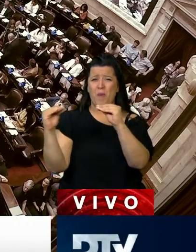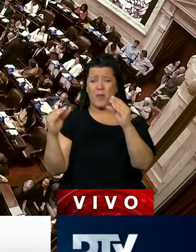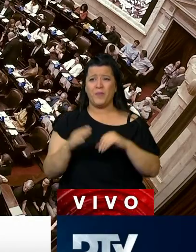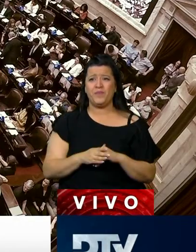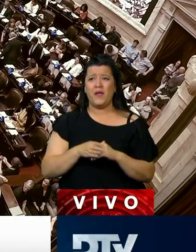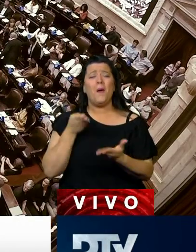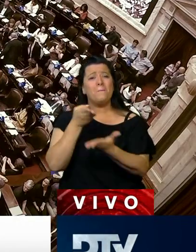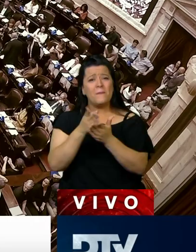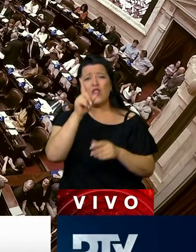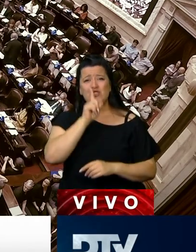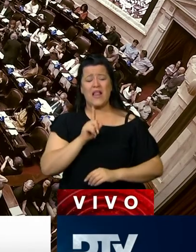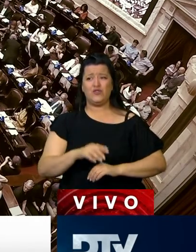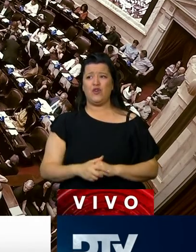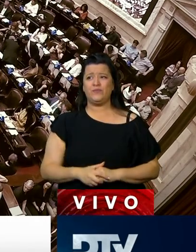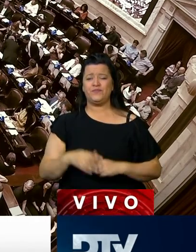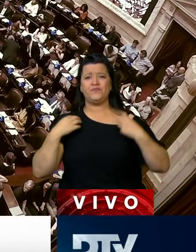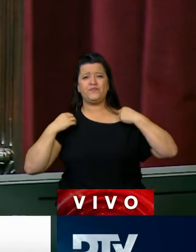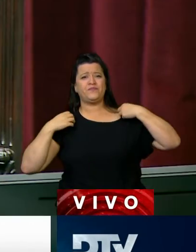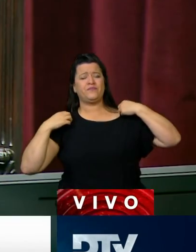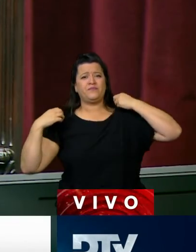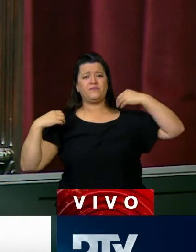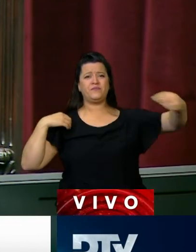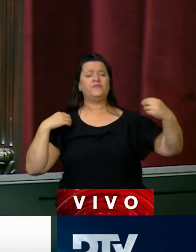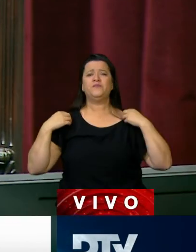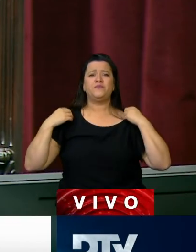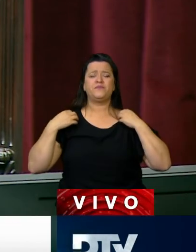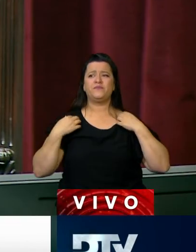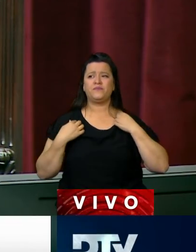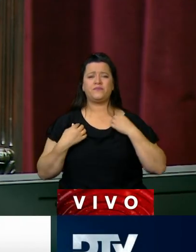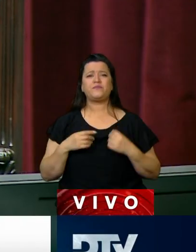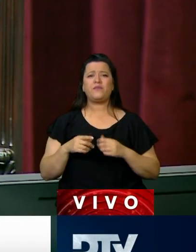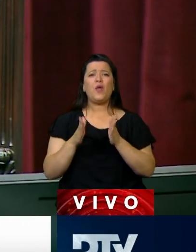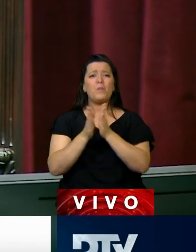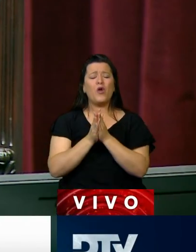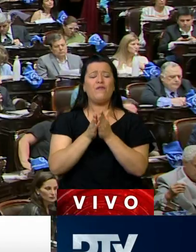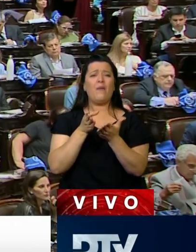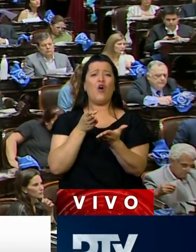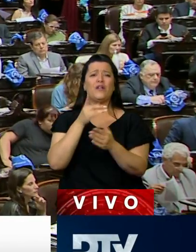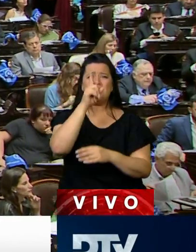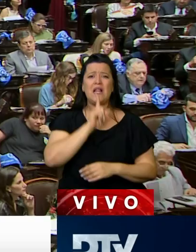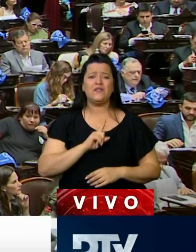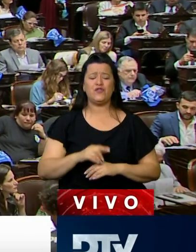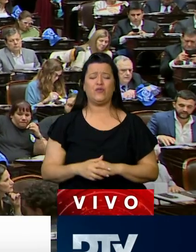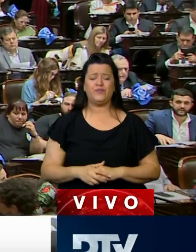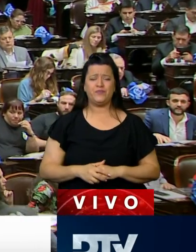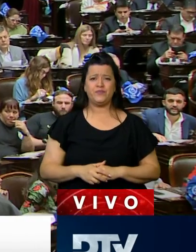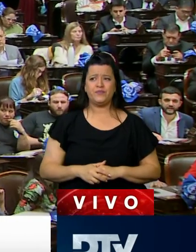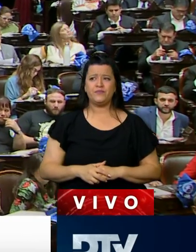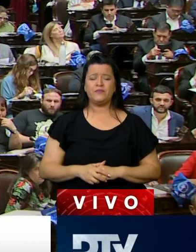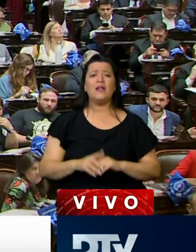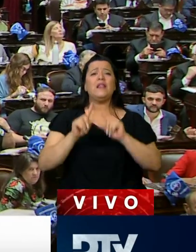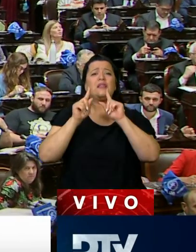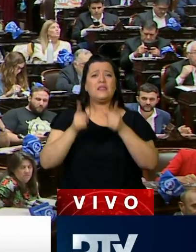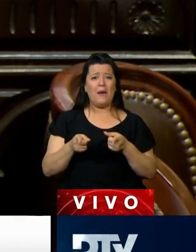Pido silencio. Sí, pido silencio, por favor, a los señores diputados y diputadas. Pero